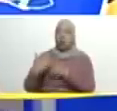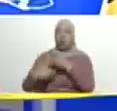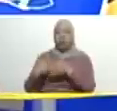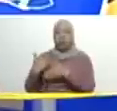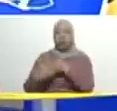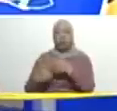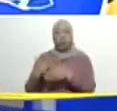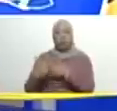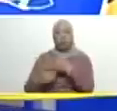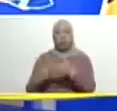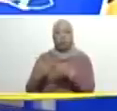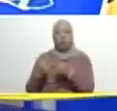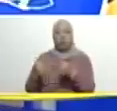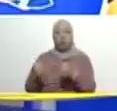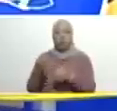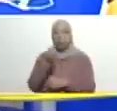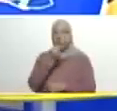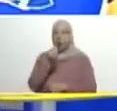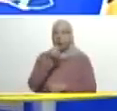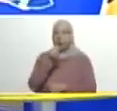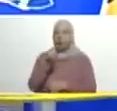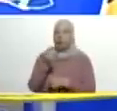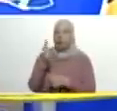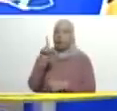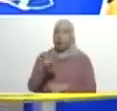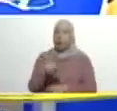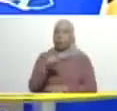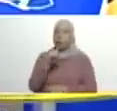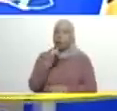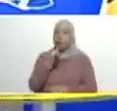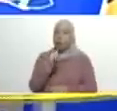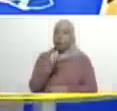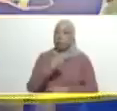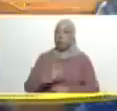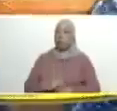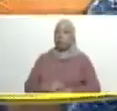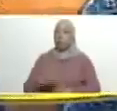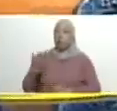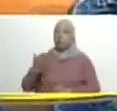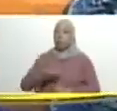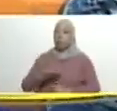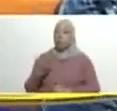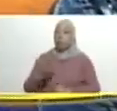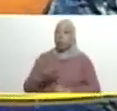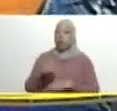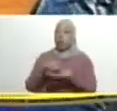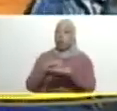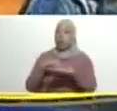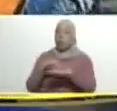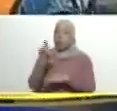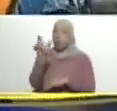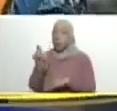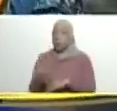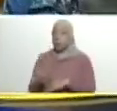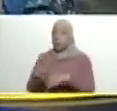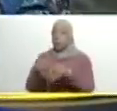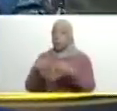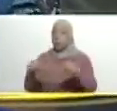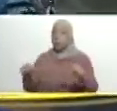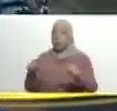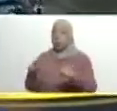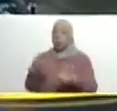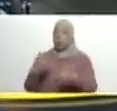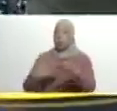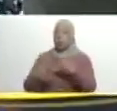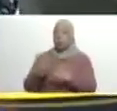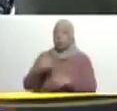el agroprocesamiento. Asimismo, su ministro de Agricultura me propuso que hablara con